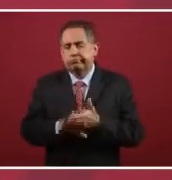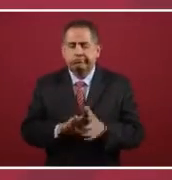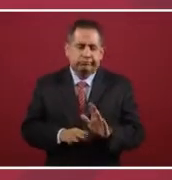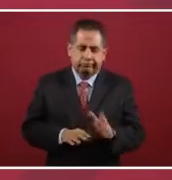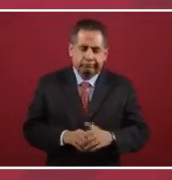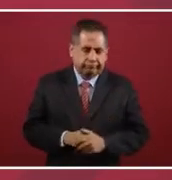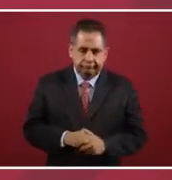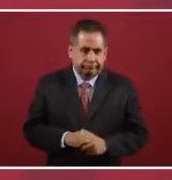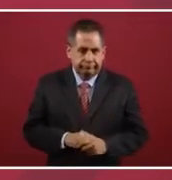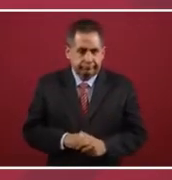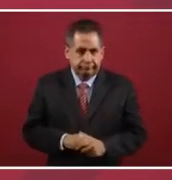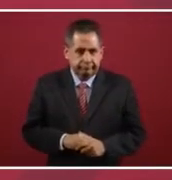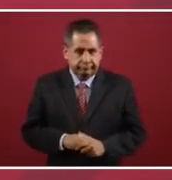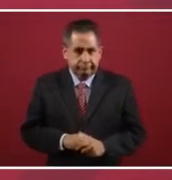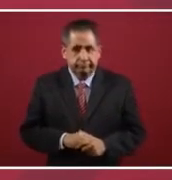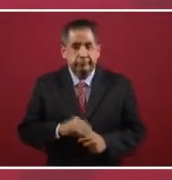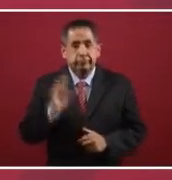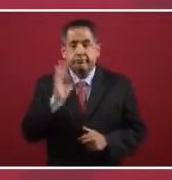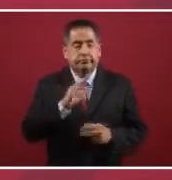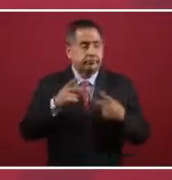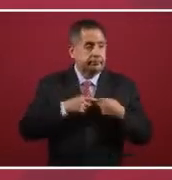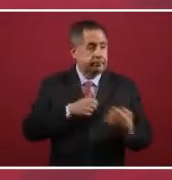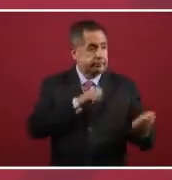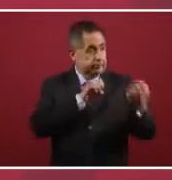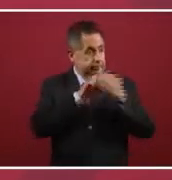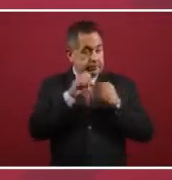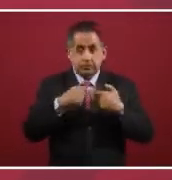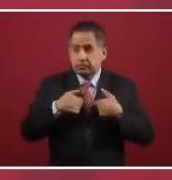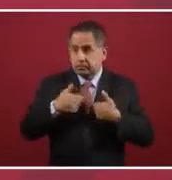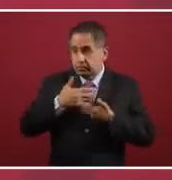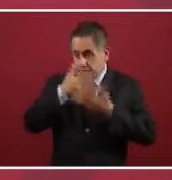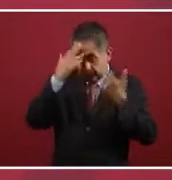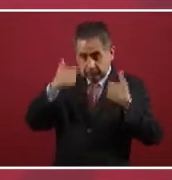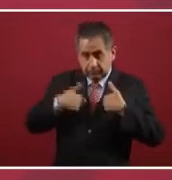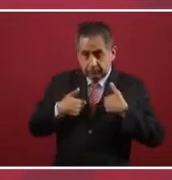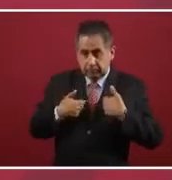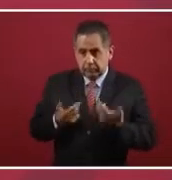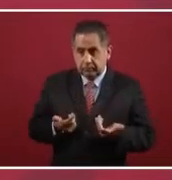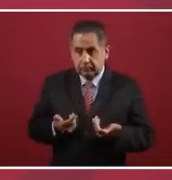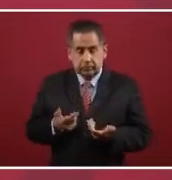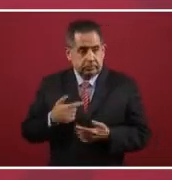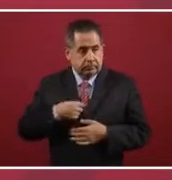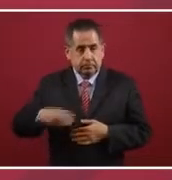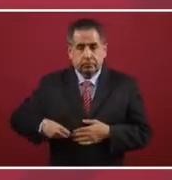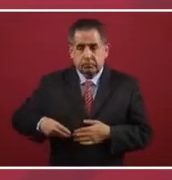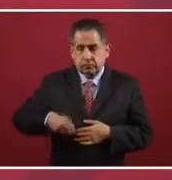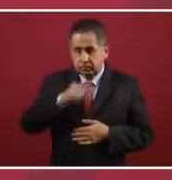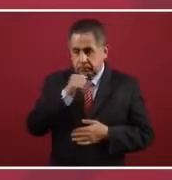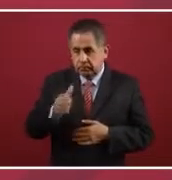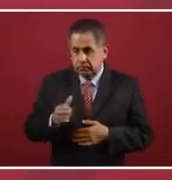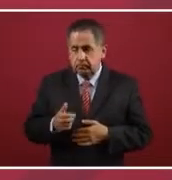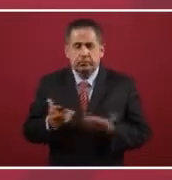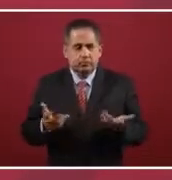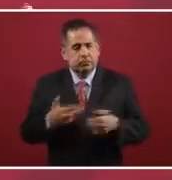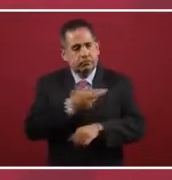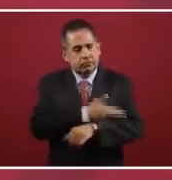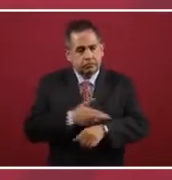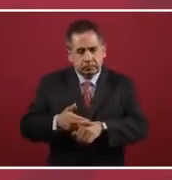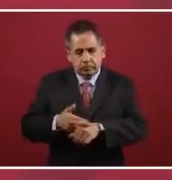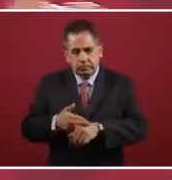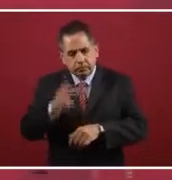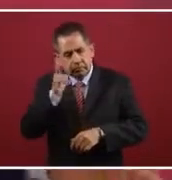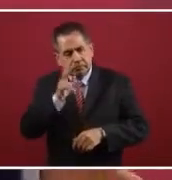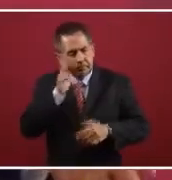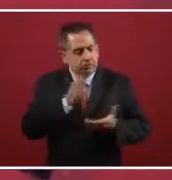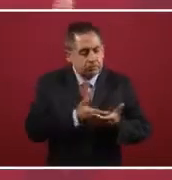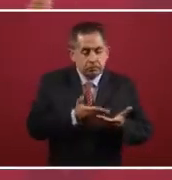si la persona fue engañada, es inocente, pues en todo el proceso se va a demostrar